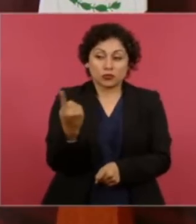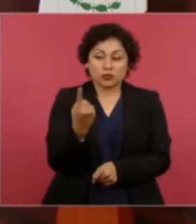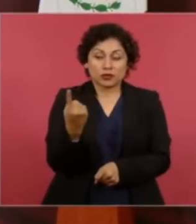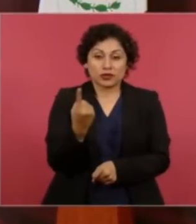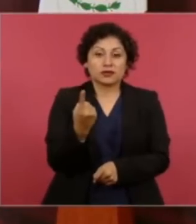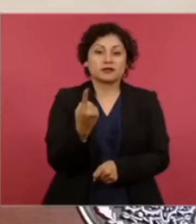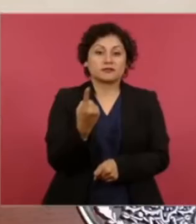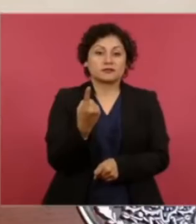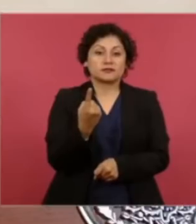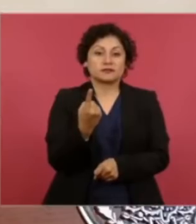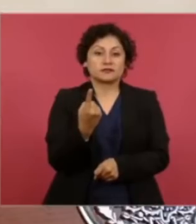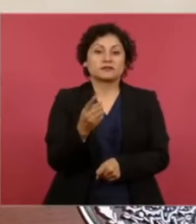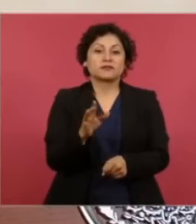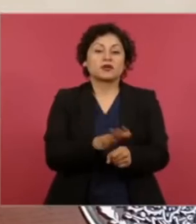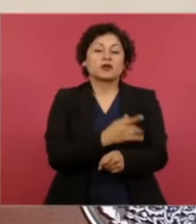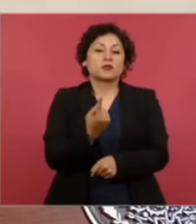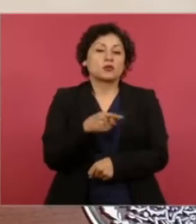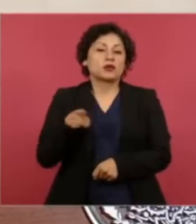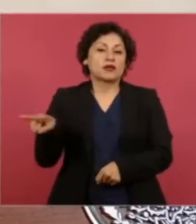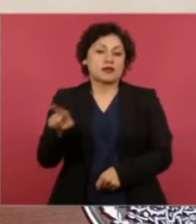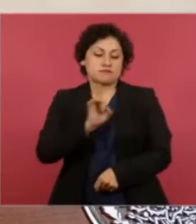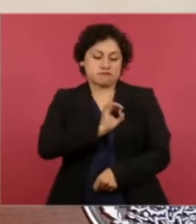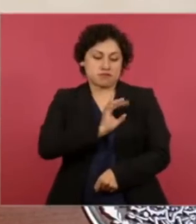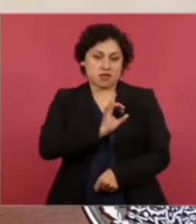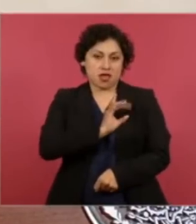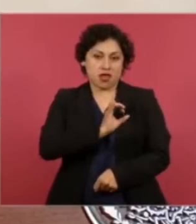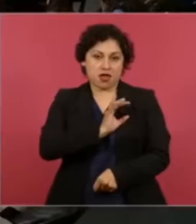miedo a la verdad.